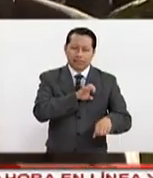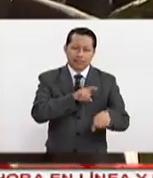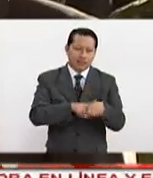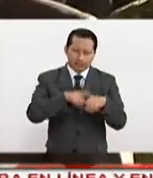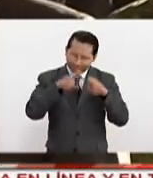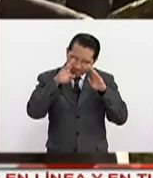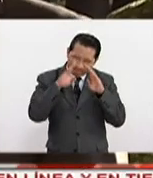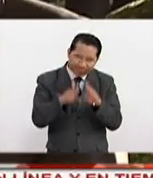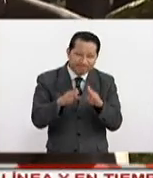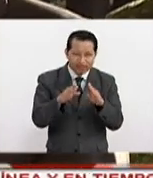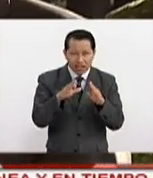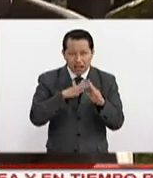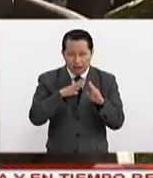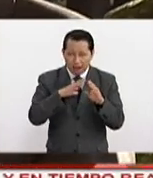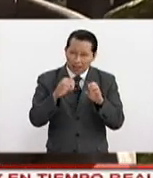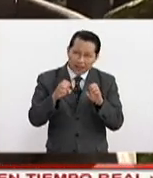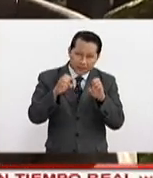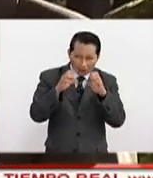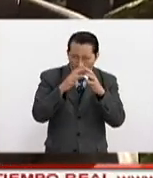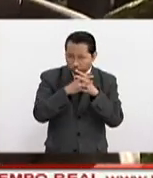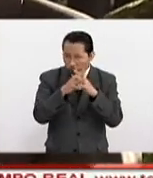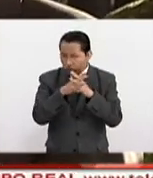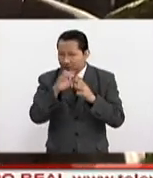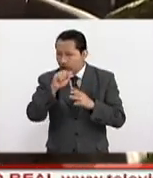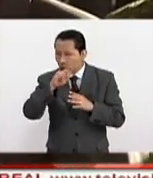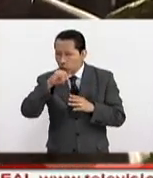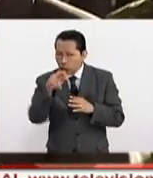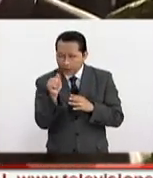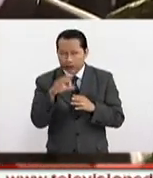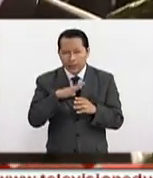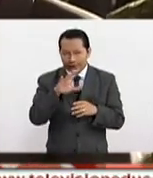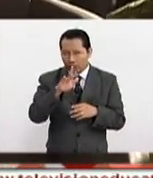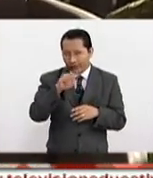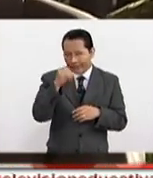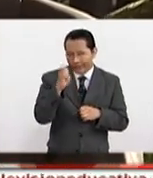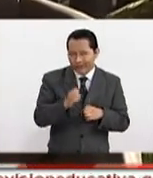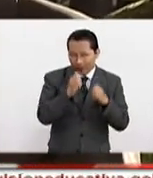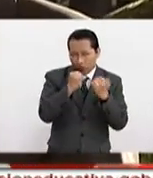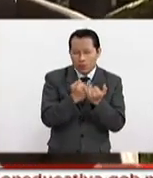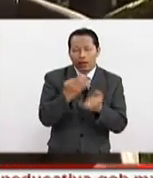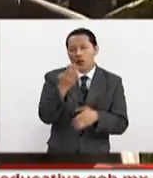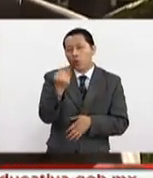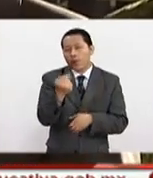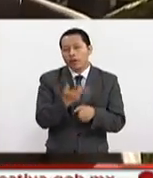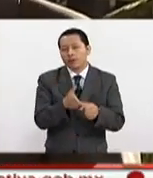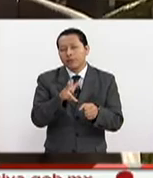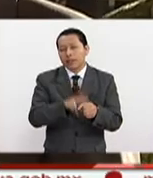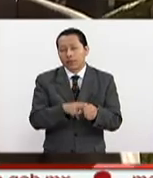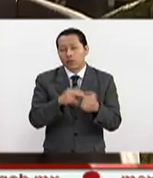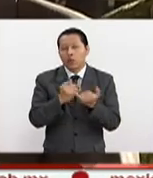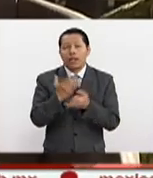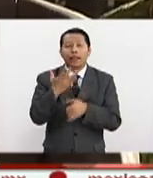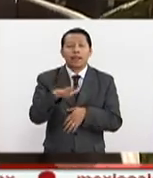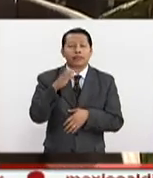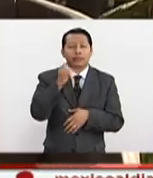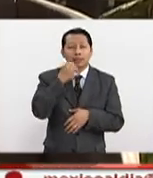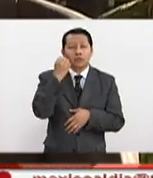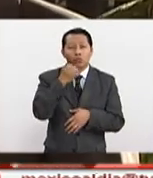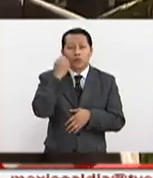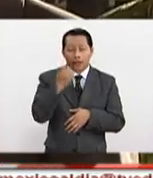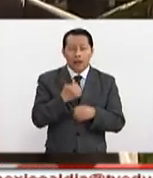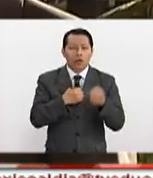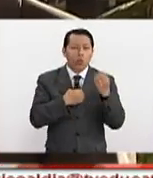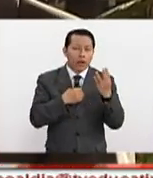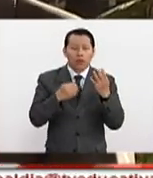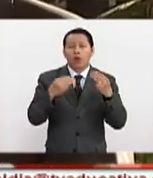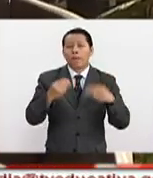estructuras, evaluaron 59 edificios, incluidos 9 hospitales, 10 escuelas,